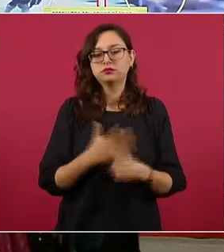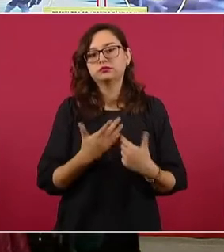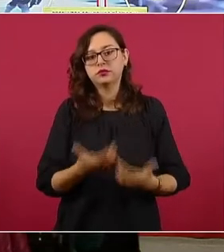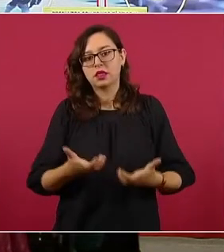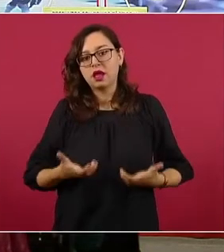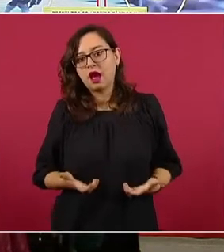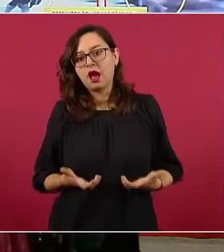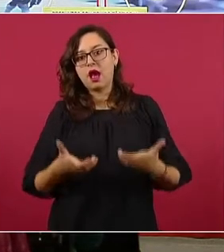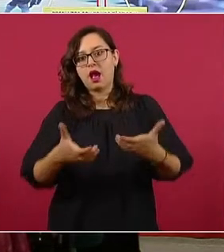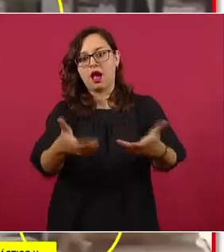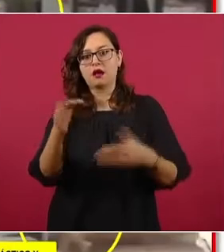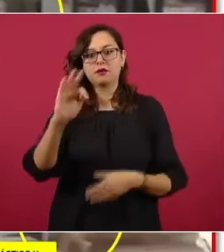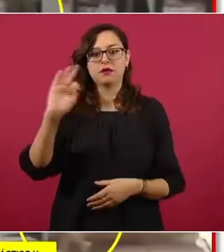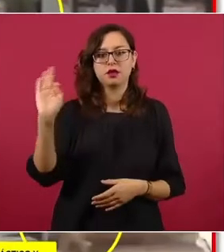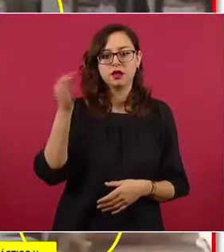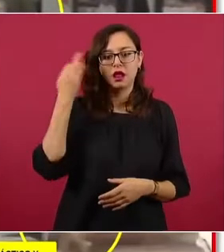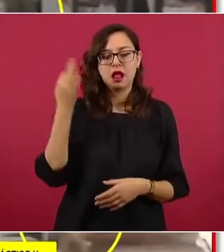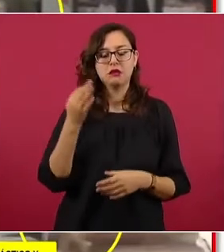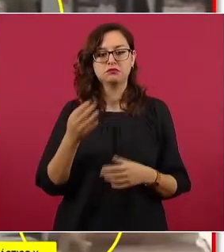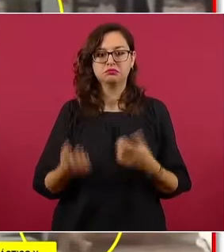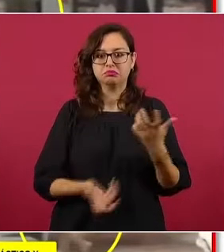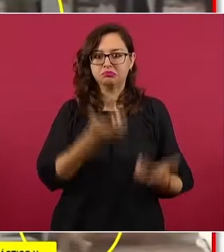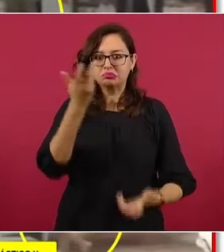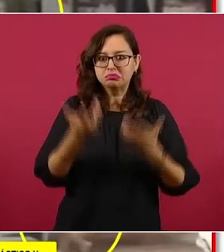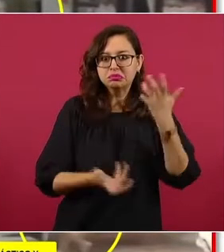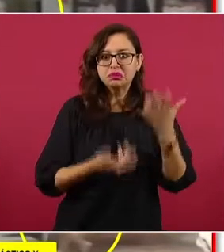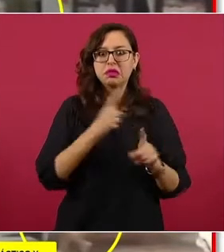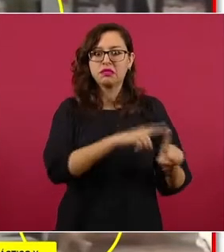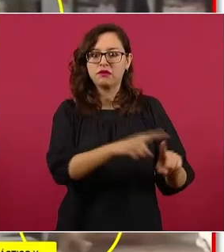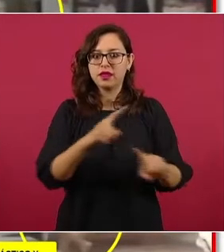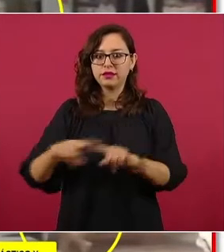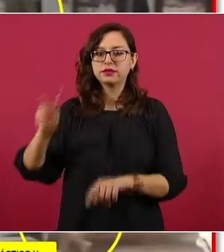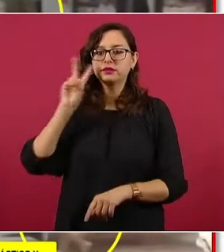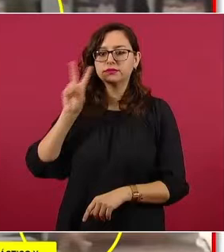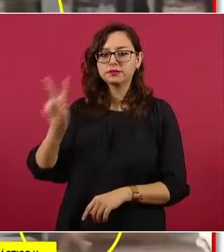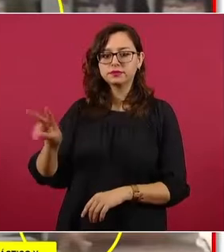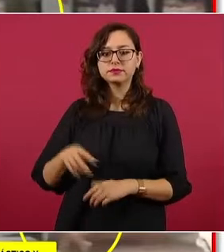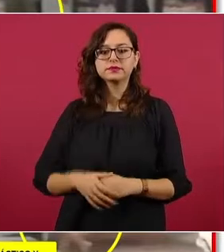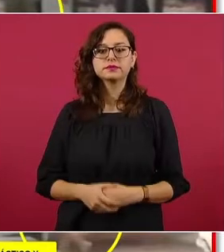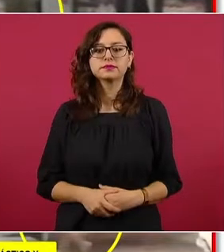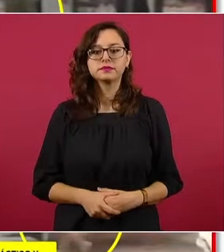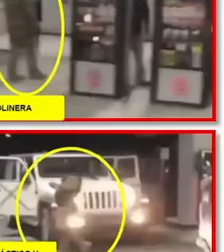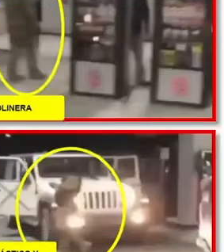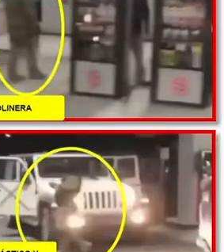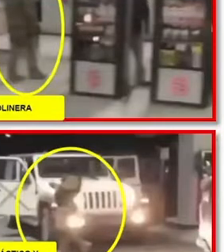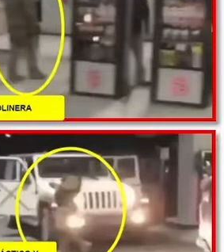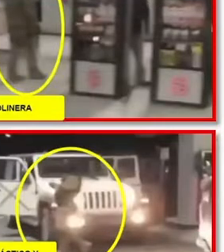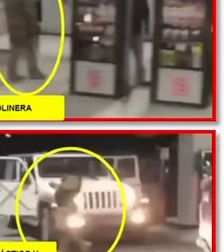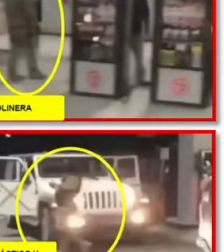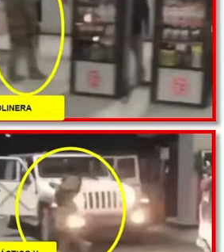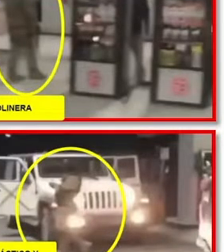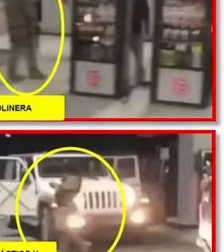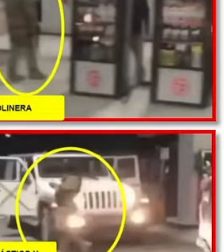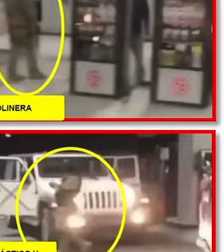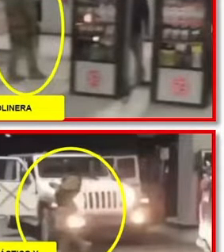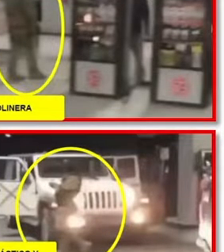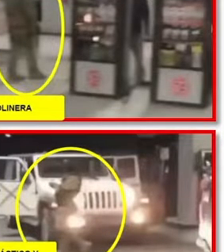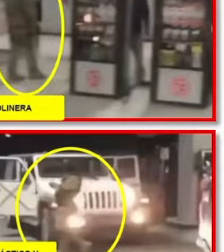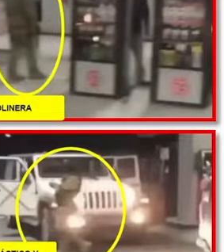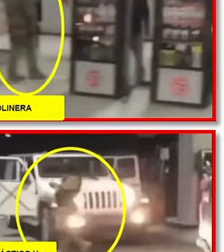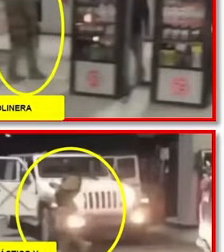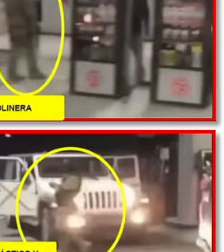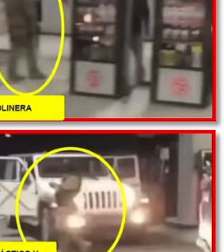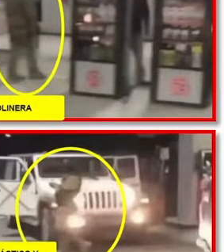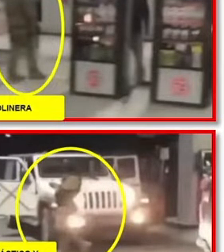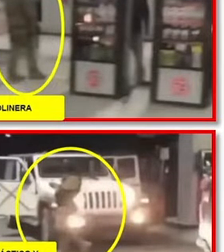federales con incendio de tractocamiones o patrullas de fuerzas de seguridad. Incluso en febrero de